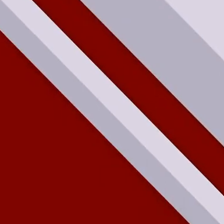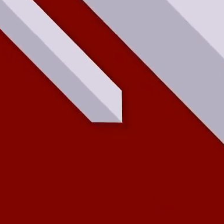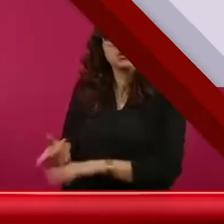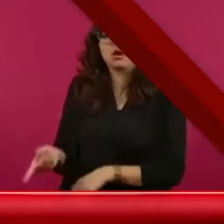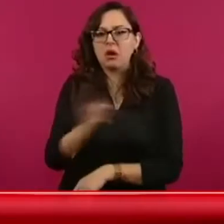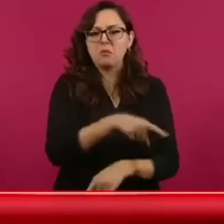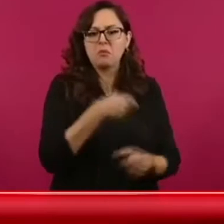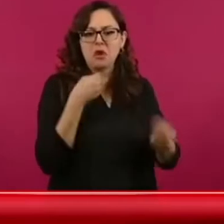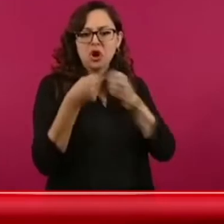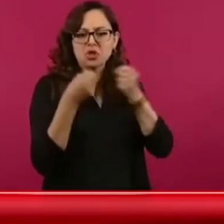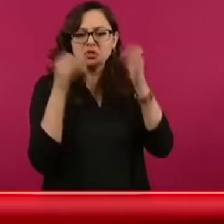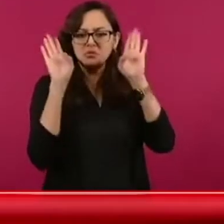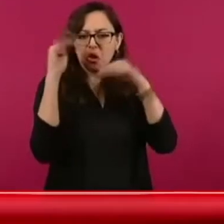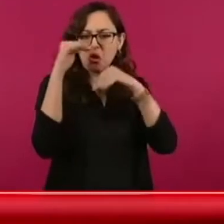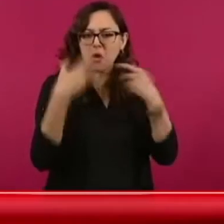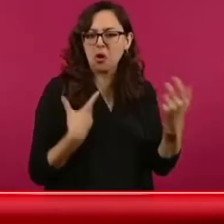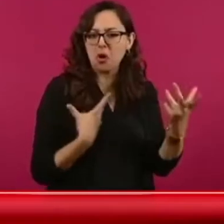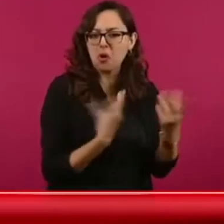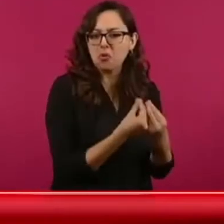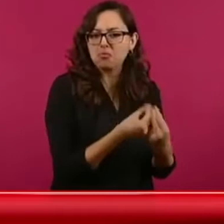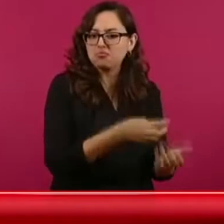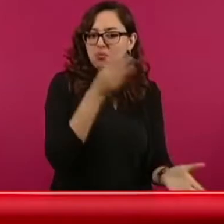presidente. Pues que es